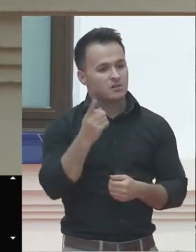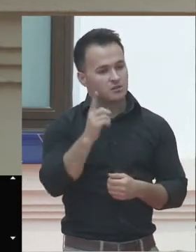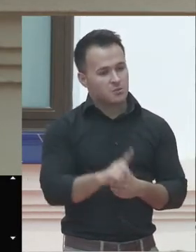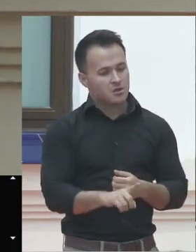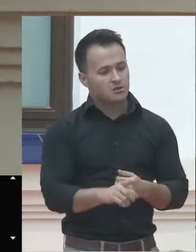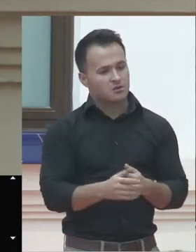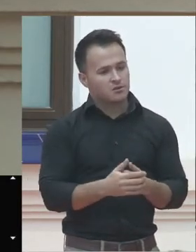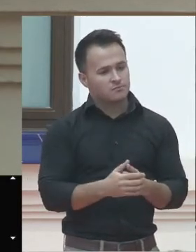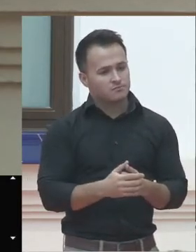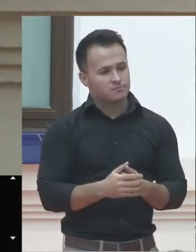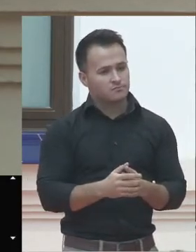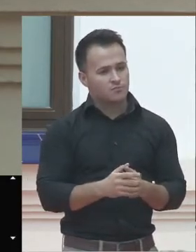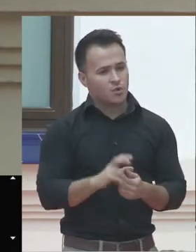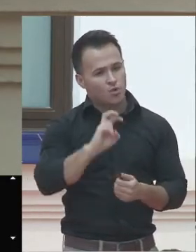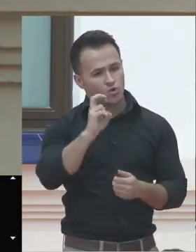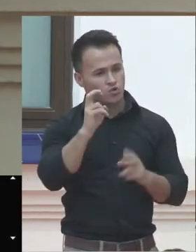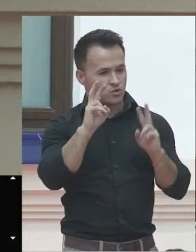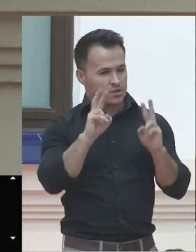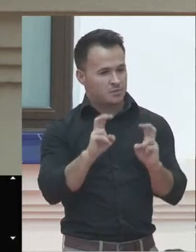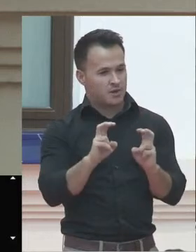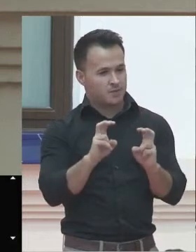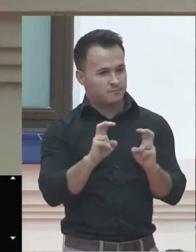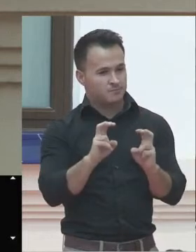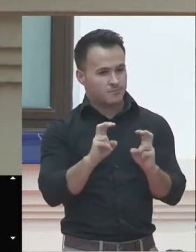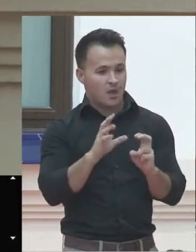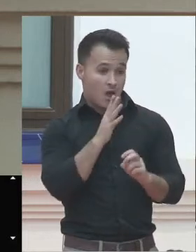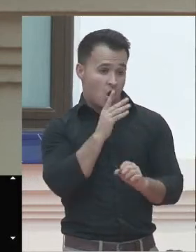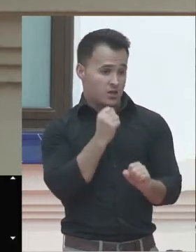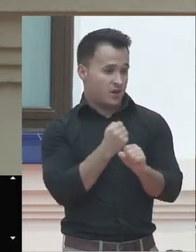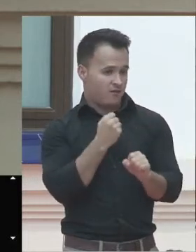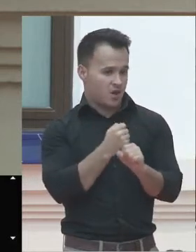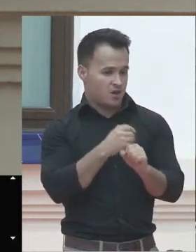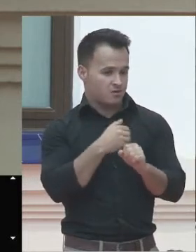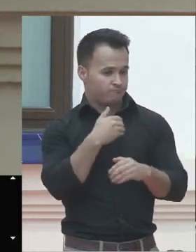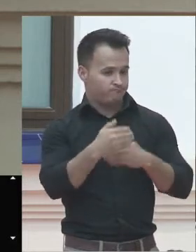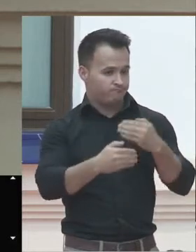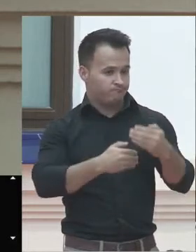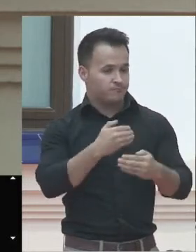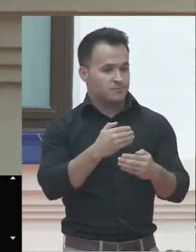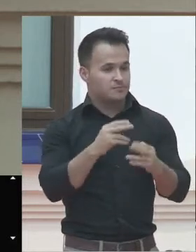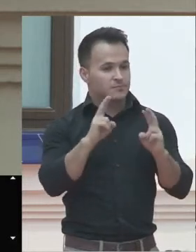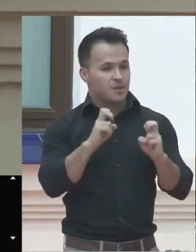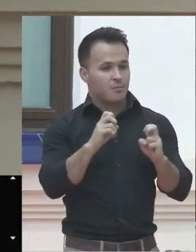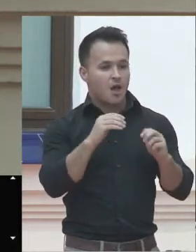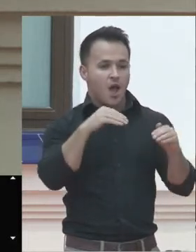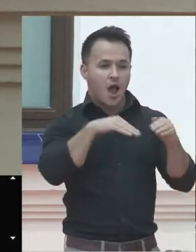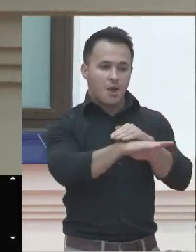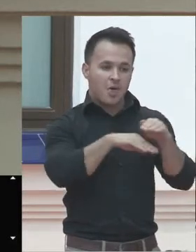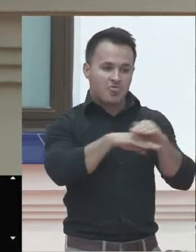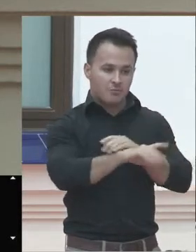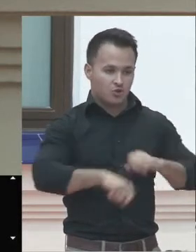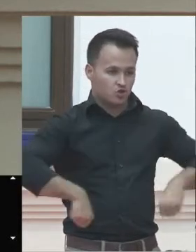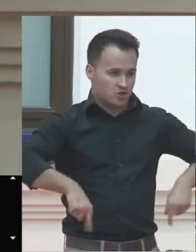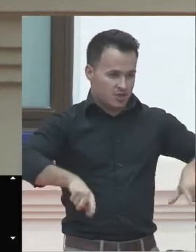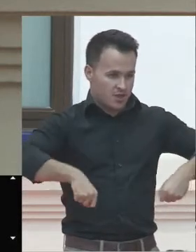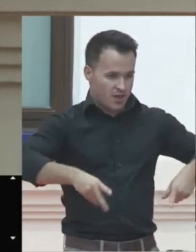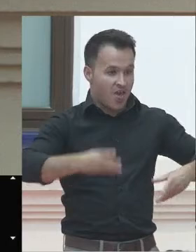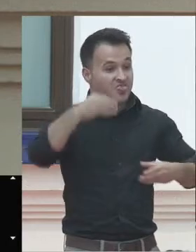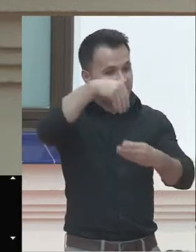Tenemos otro tema en el que estamos trabajando, que es en el del almacenamiento de sillas dentro de la